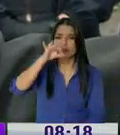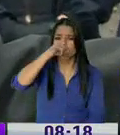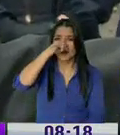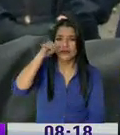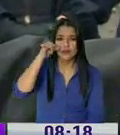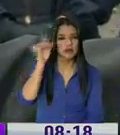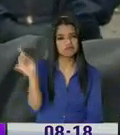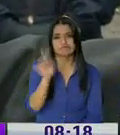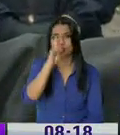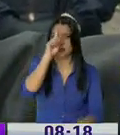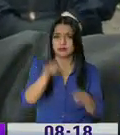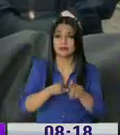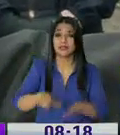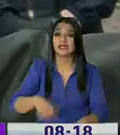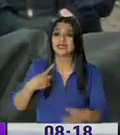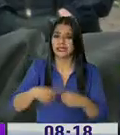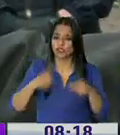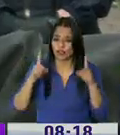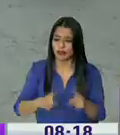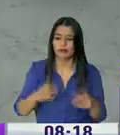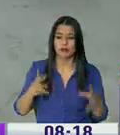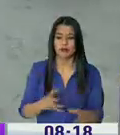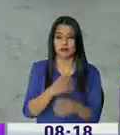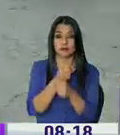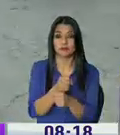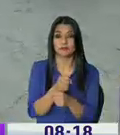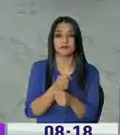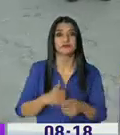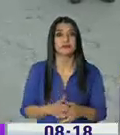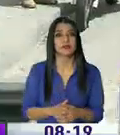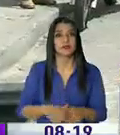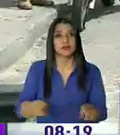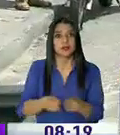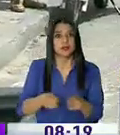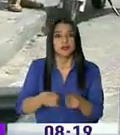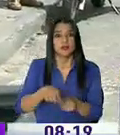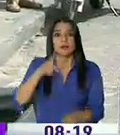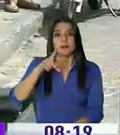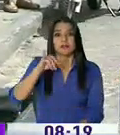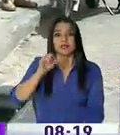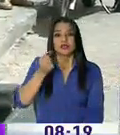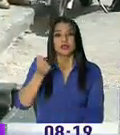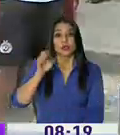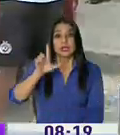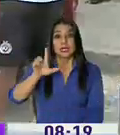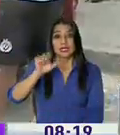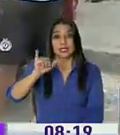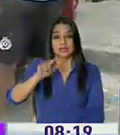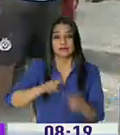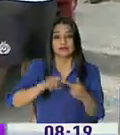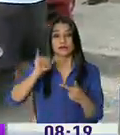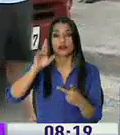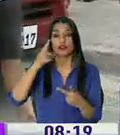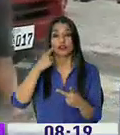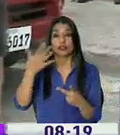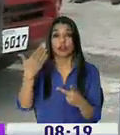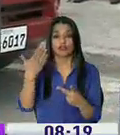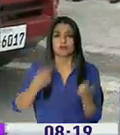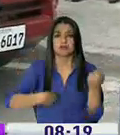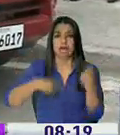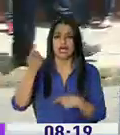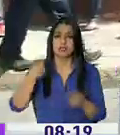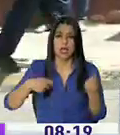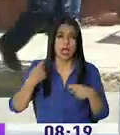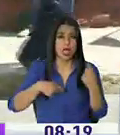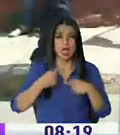vamos a permitir porque Quito tiene que ser una ciudad segura. Lo mismo se ejecutó en Pisulí y La Roldós, en donde estaría proliferando las ventas